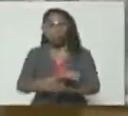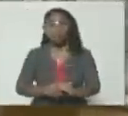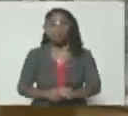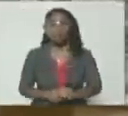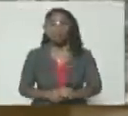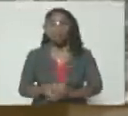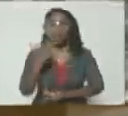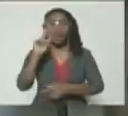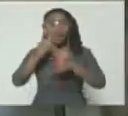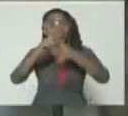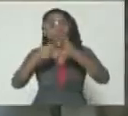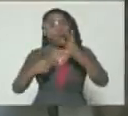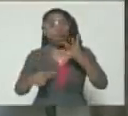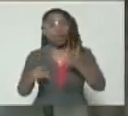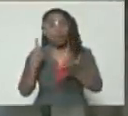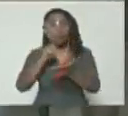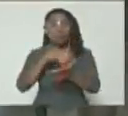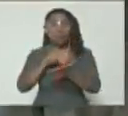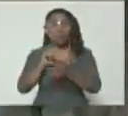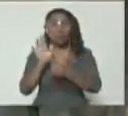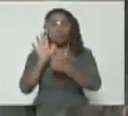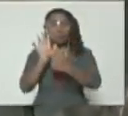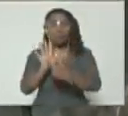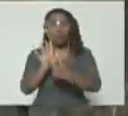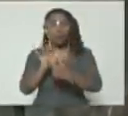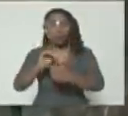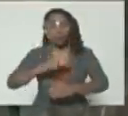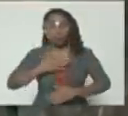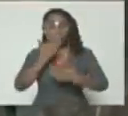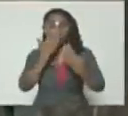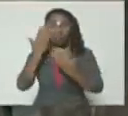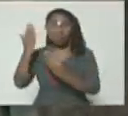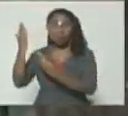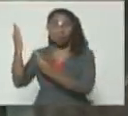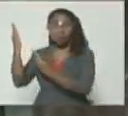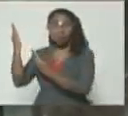Tenemos las distintas presentaciones, como la pueden ver acá.